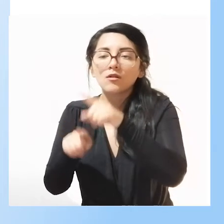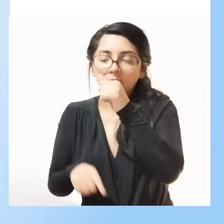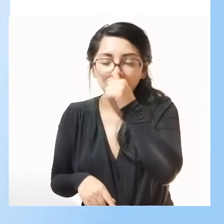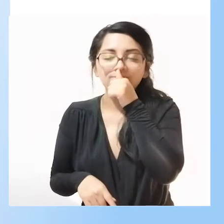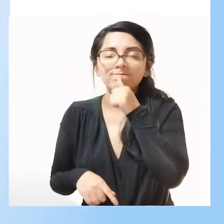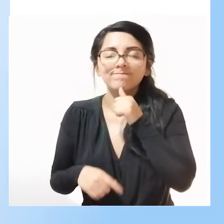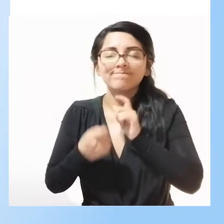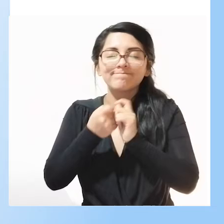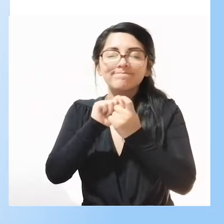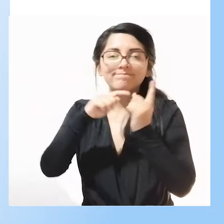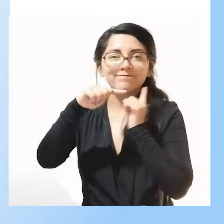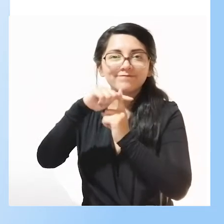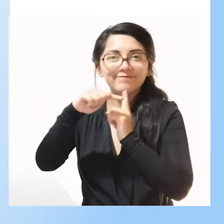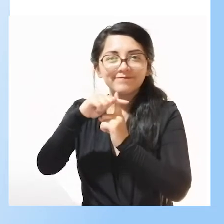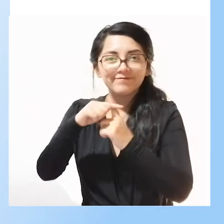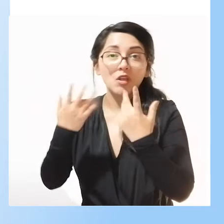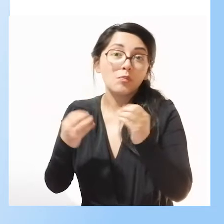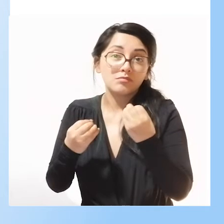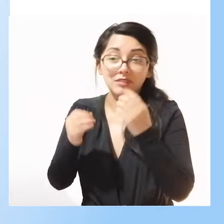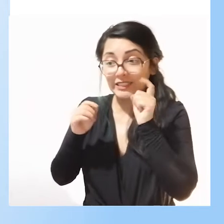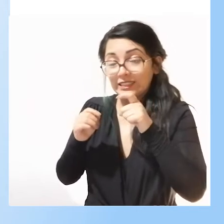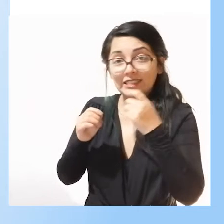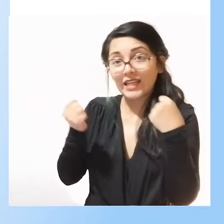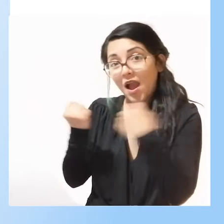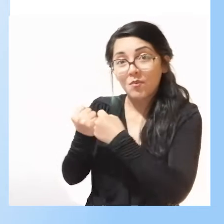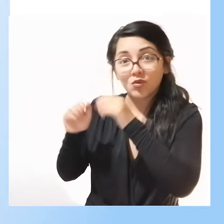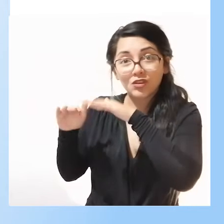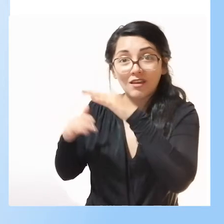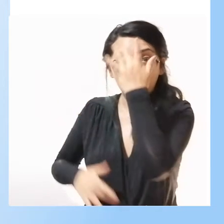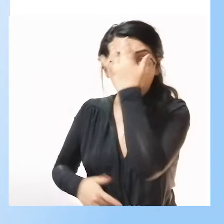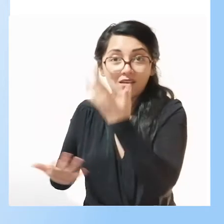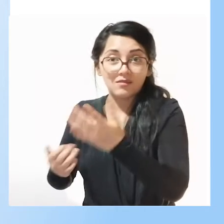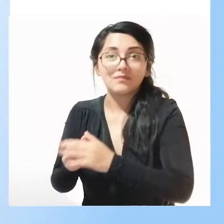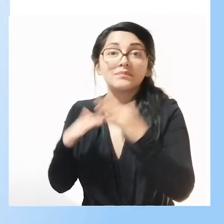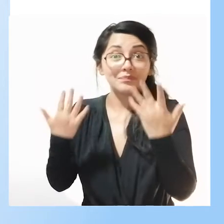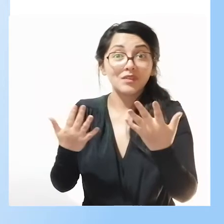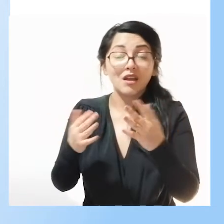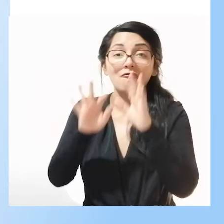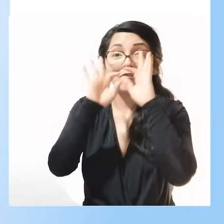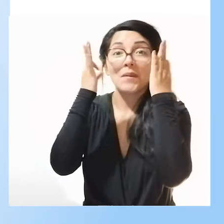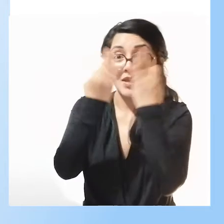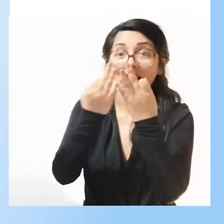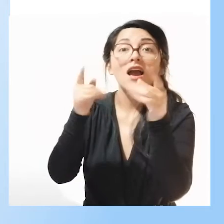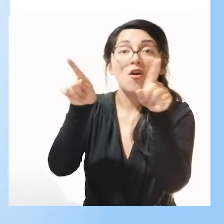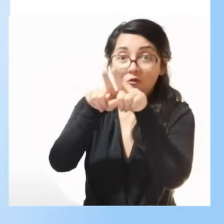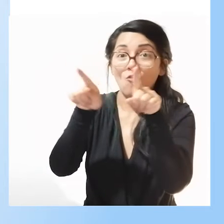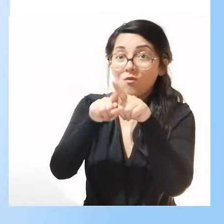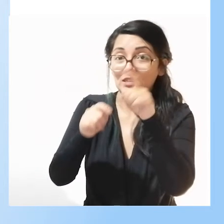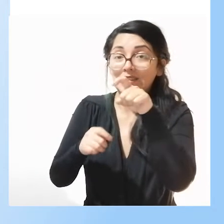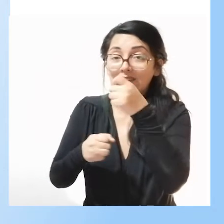hacia los niños y niñas que están con una situación de enfermedad. Por tanto, la familia es población destinataria, pero